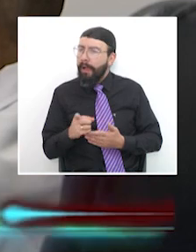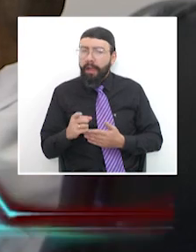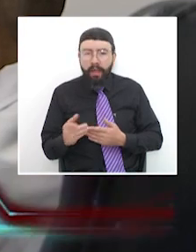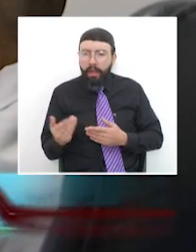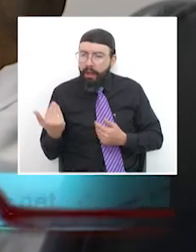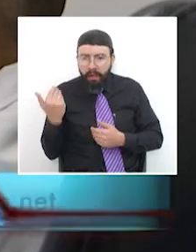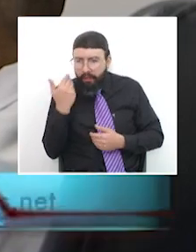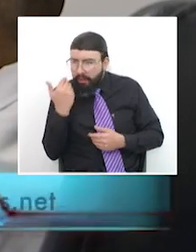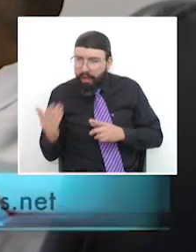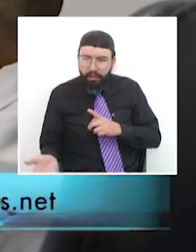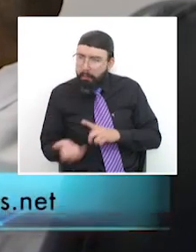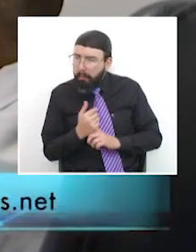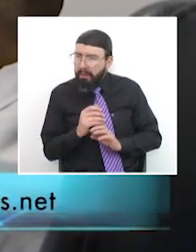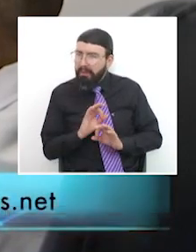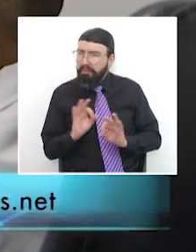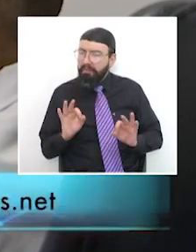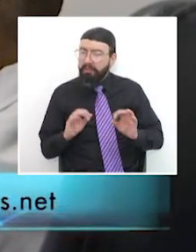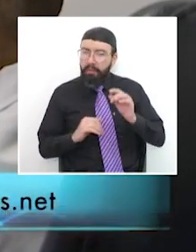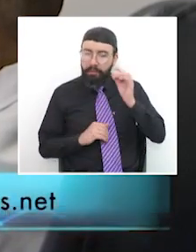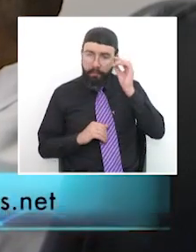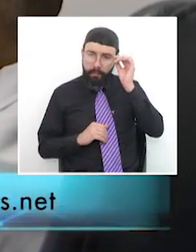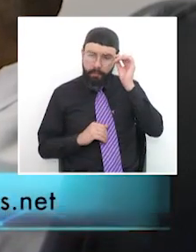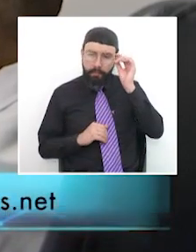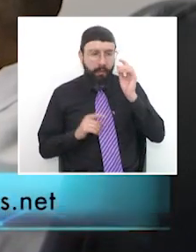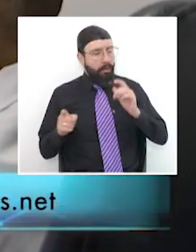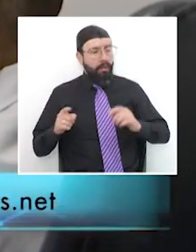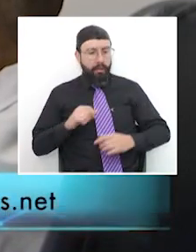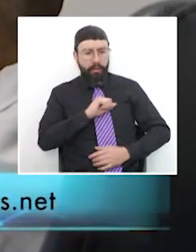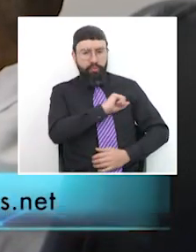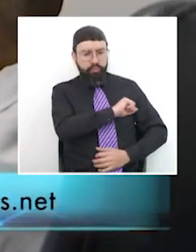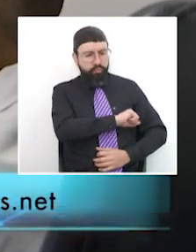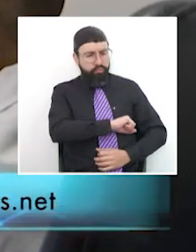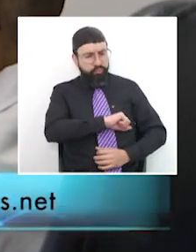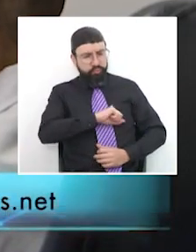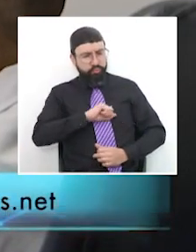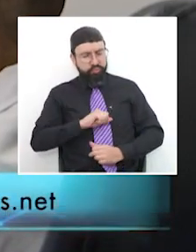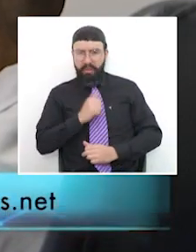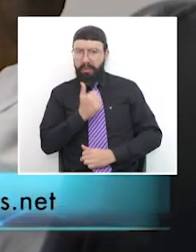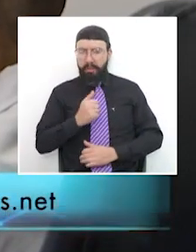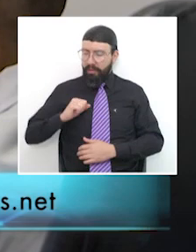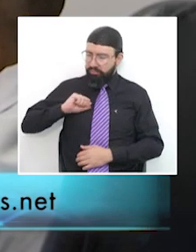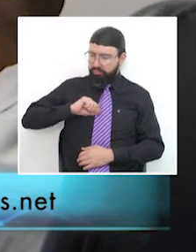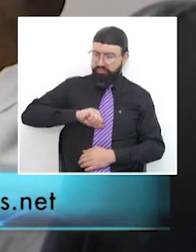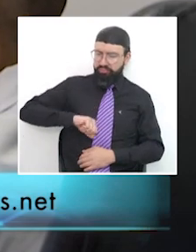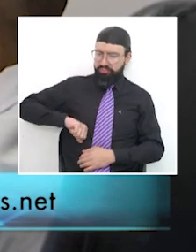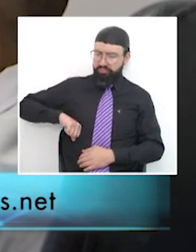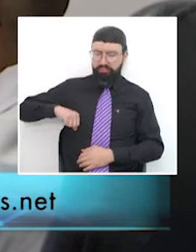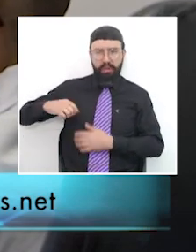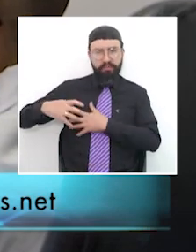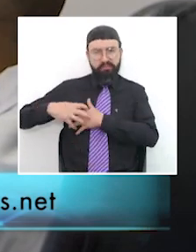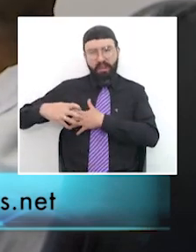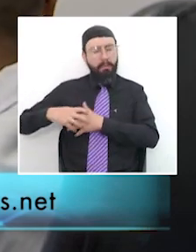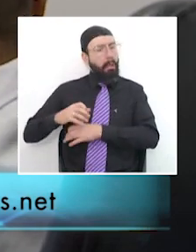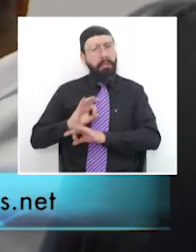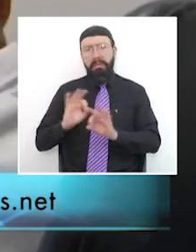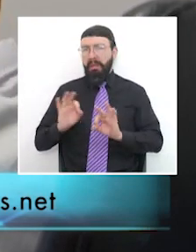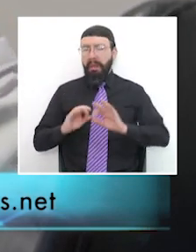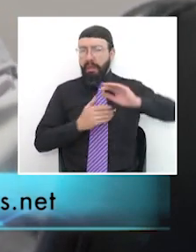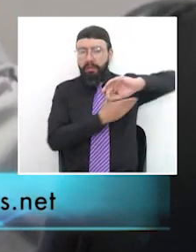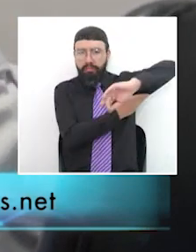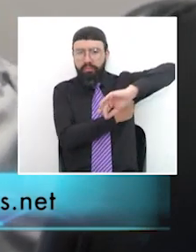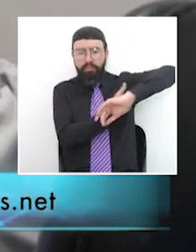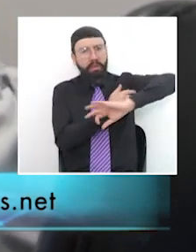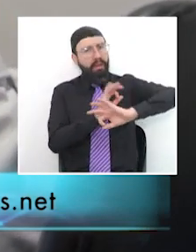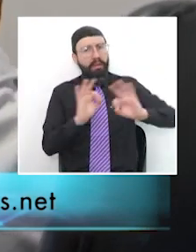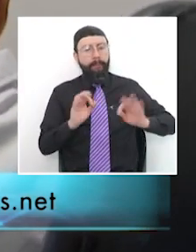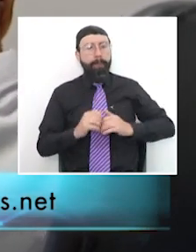¿cierto? No, la parte de las mamas y el tejido mamario está muy bien, tampoco vemos ganglios, adenopatías en las axilas.